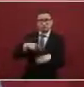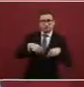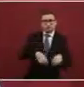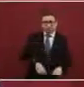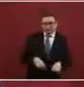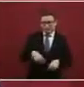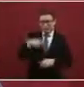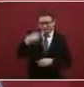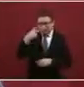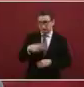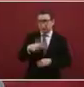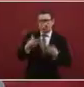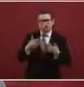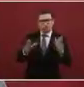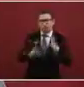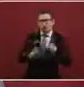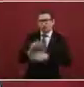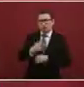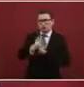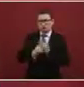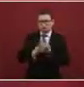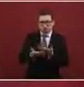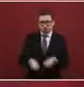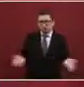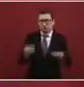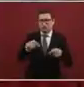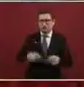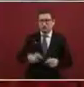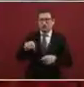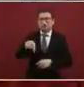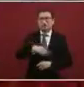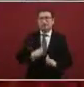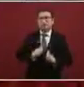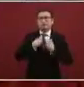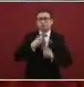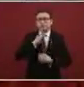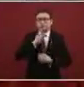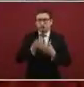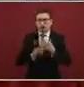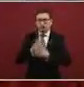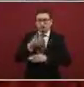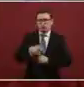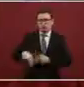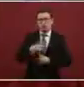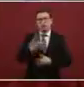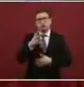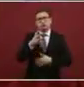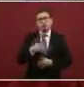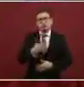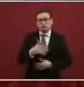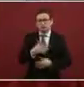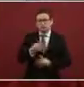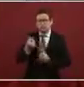nueva patria y con ello una nueva esperanza, una nueva vida, un nuevo futuro a quienes pensaban que lo habían perdido